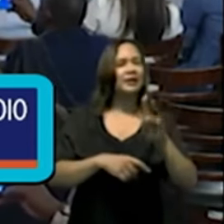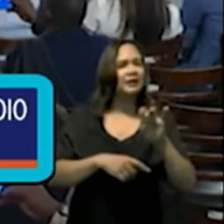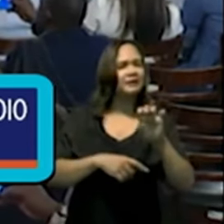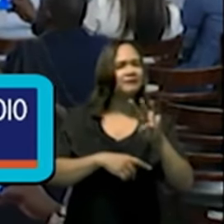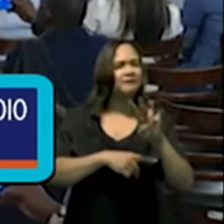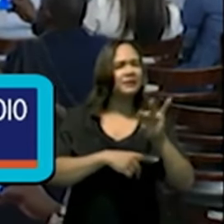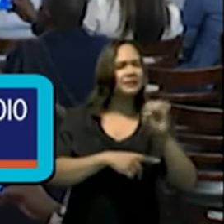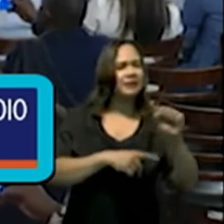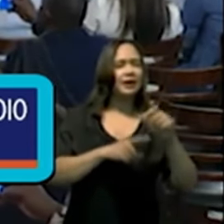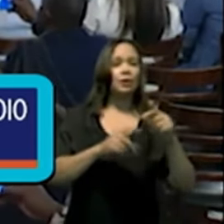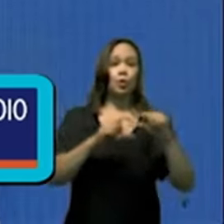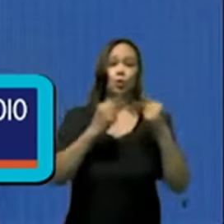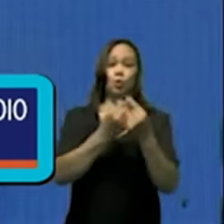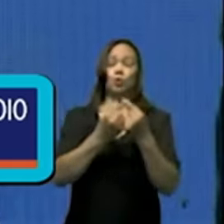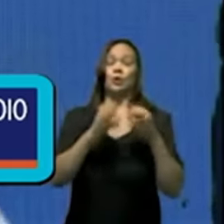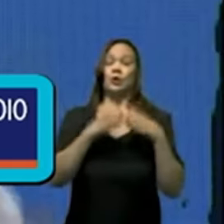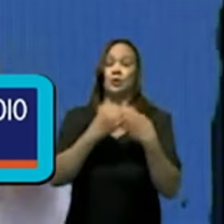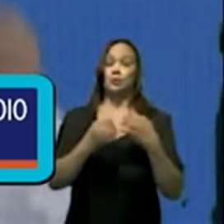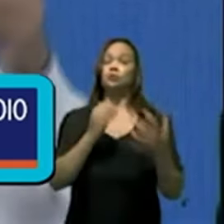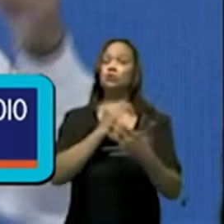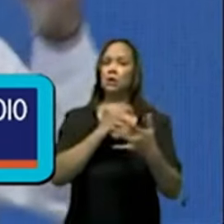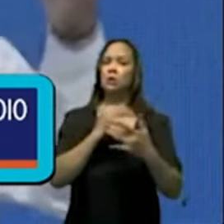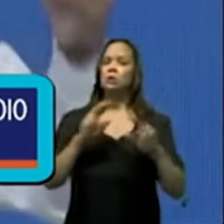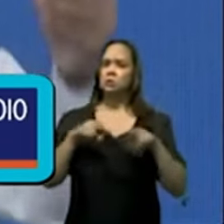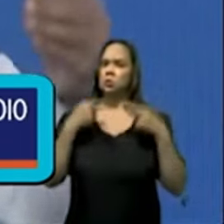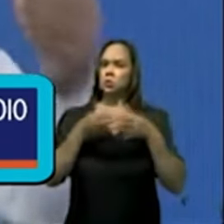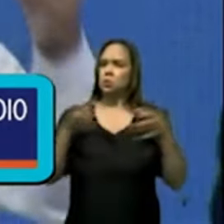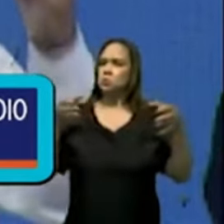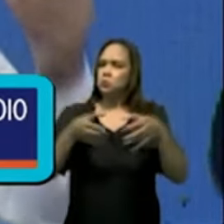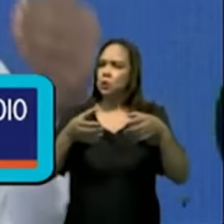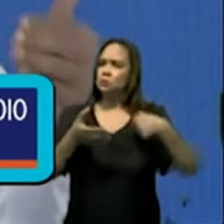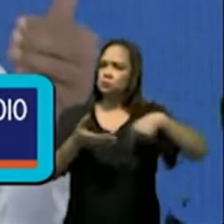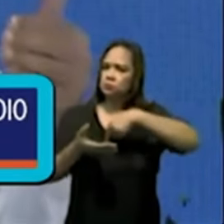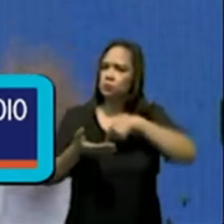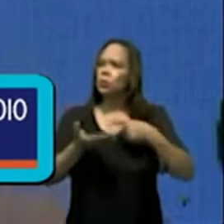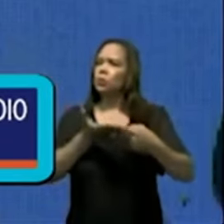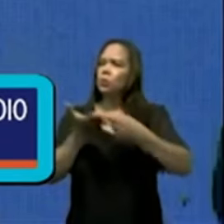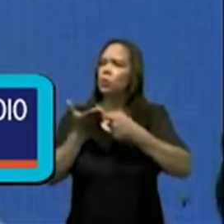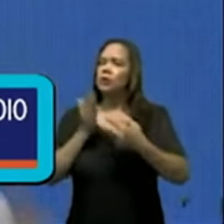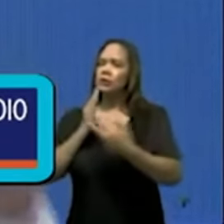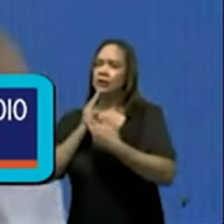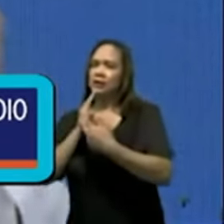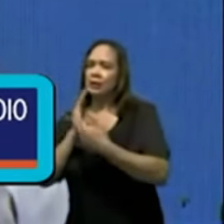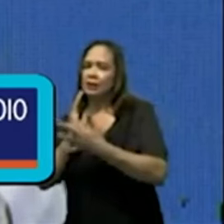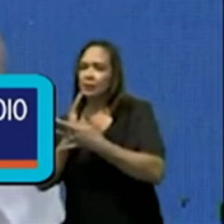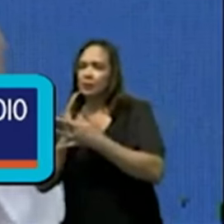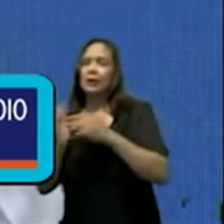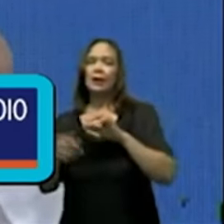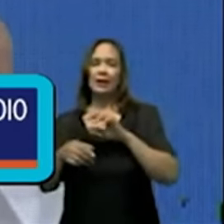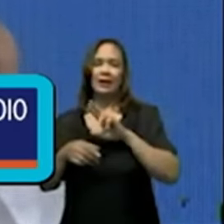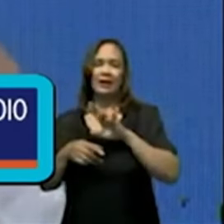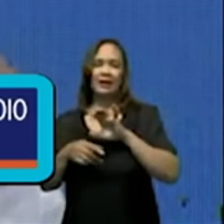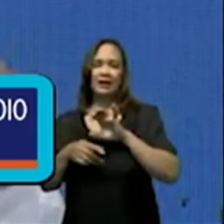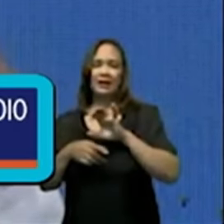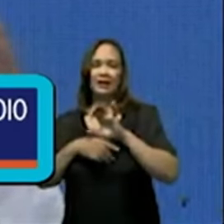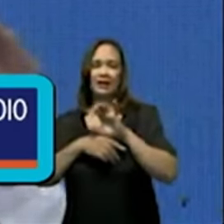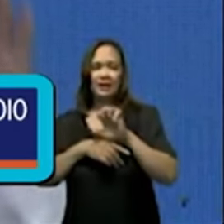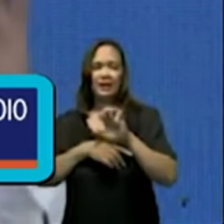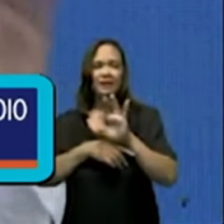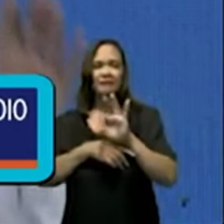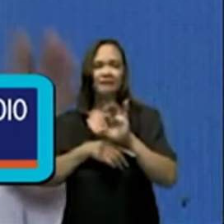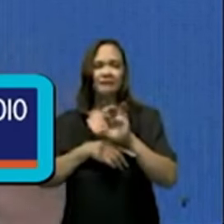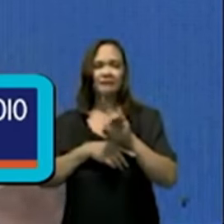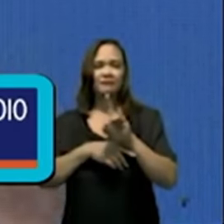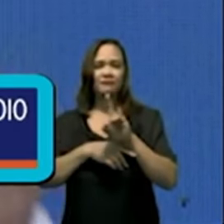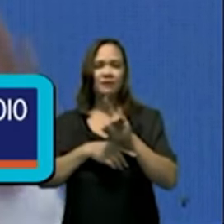momento, y vino con un equipo técnico y se reunió con nosotros, con el equipo técnico de Refidonza y con algunos empresarios